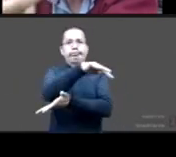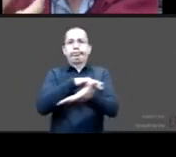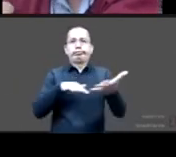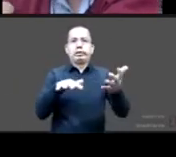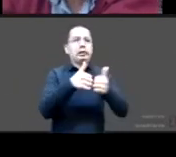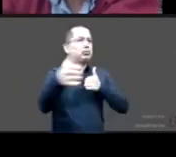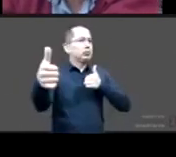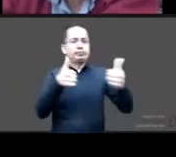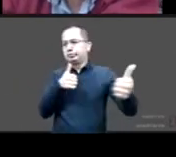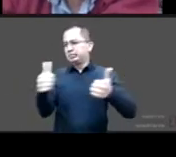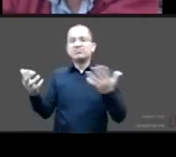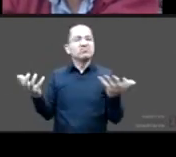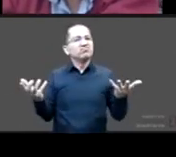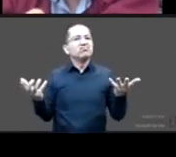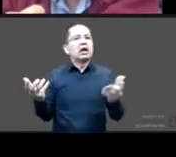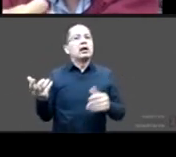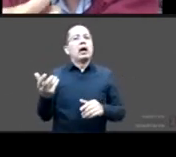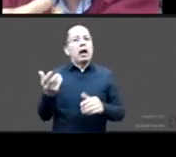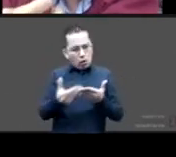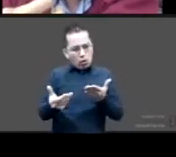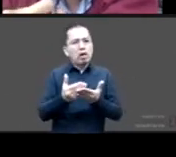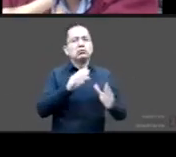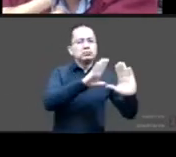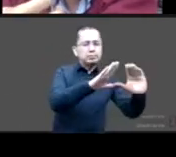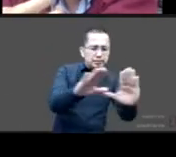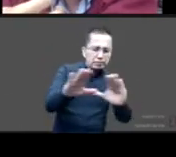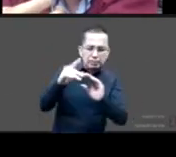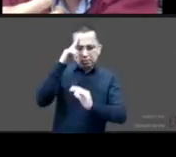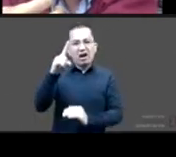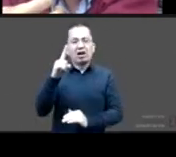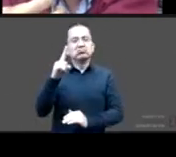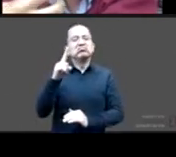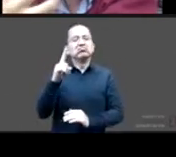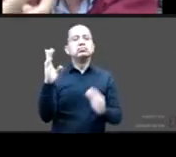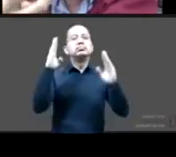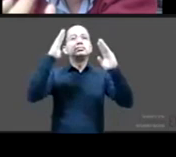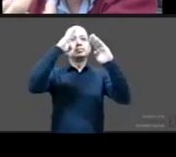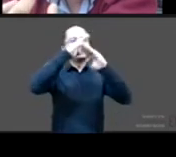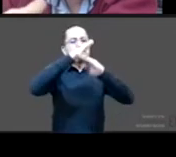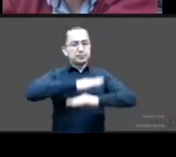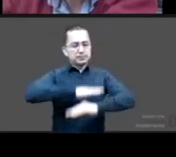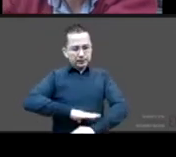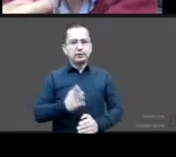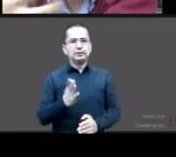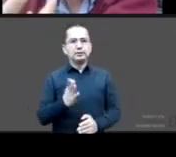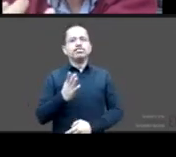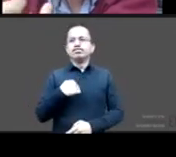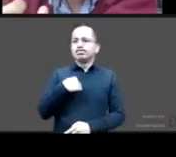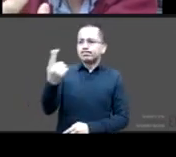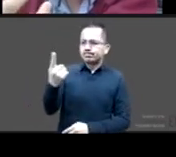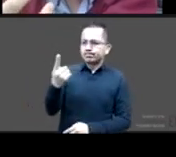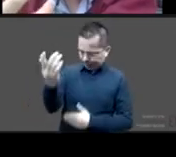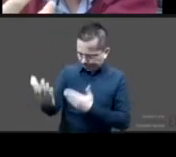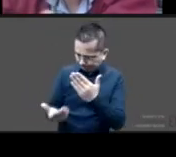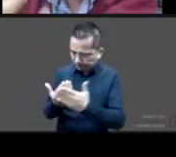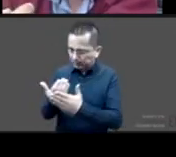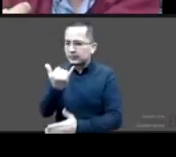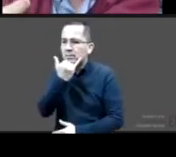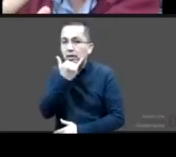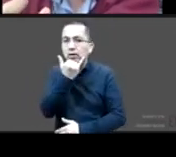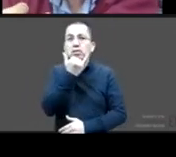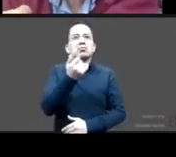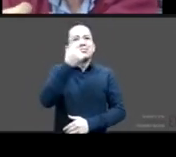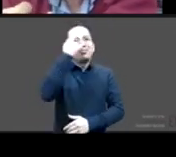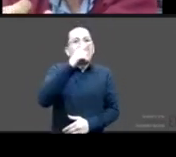aprender a perdonar, por ejemplo, aprender a resolver los conflictos más allá del castigo con